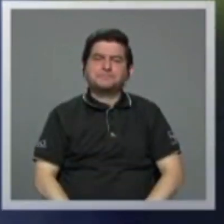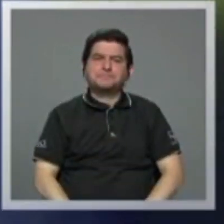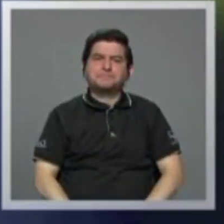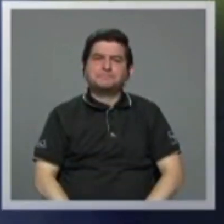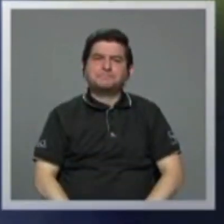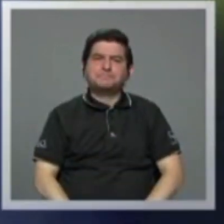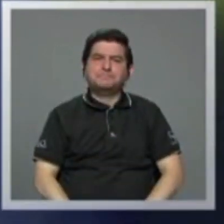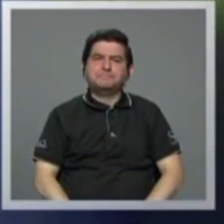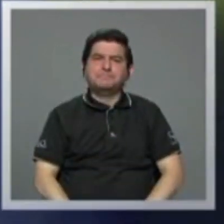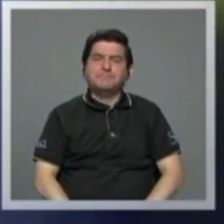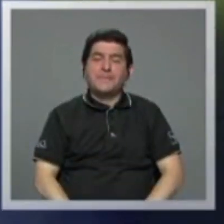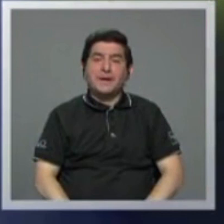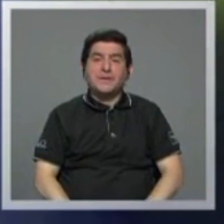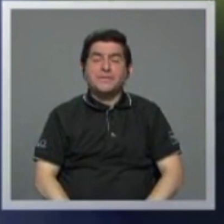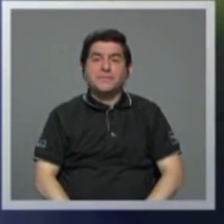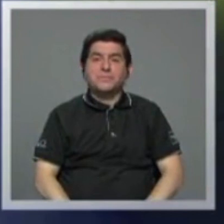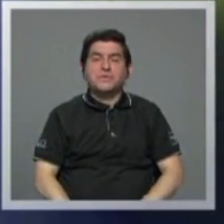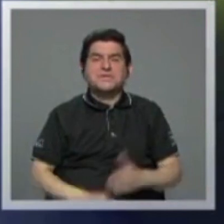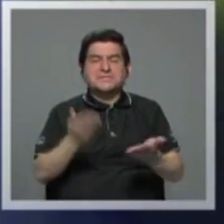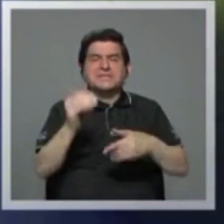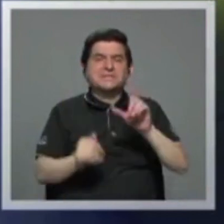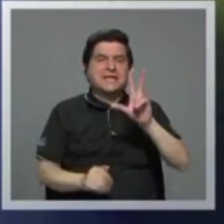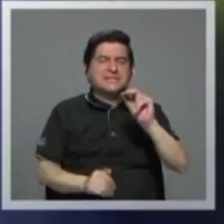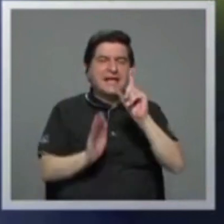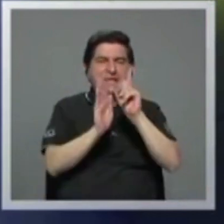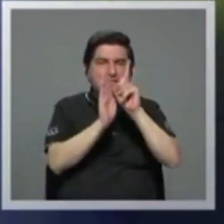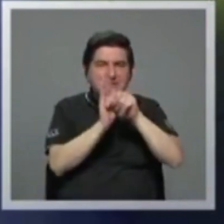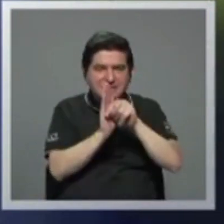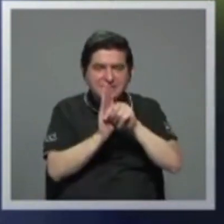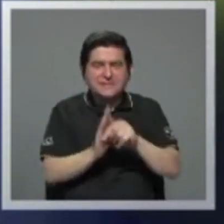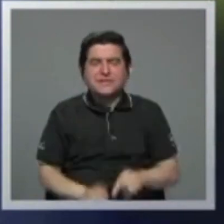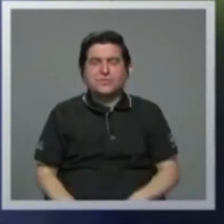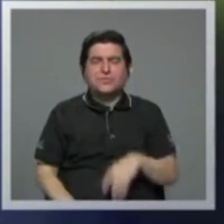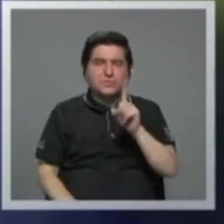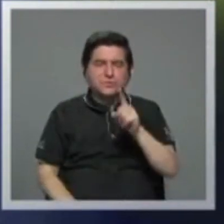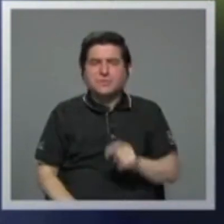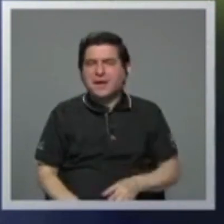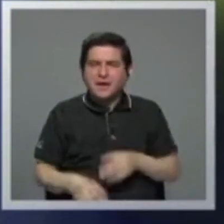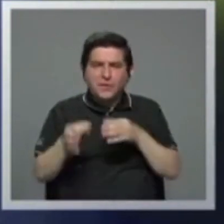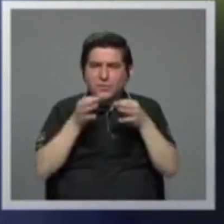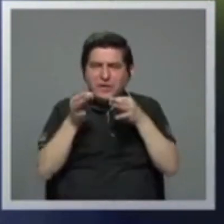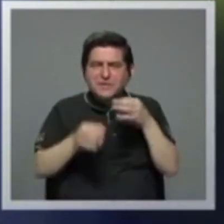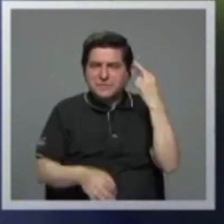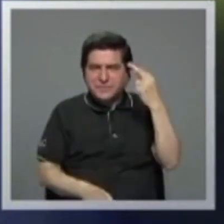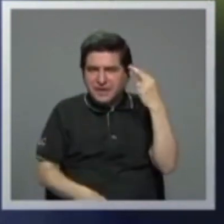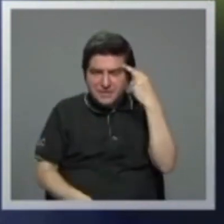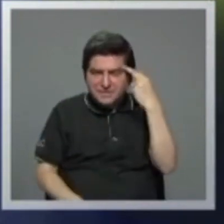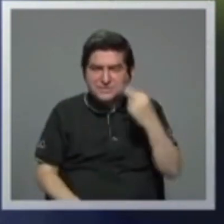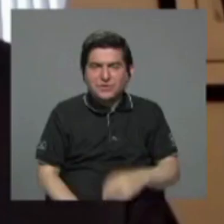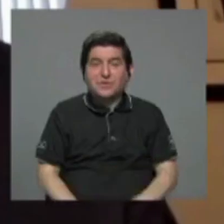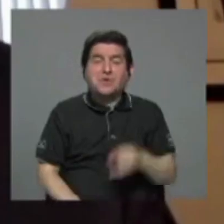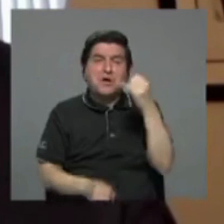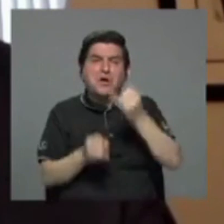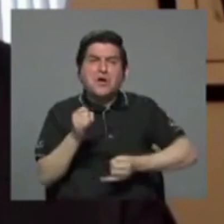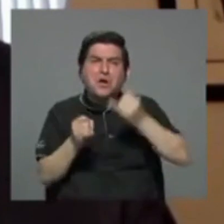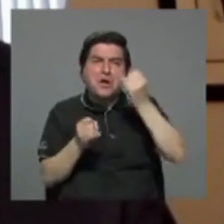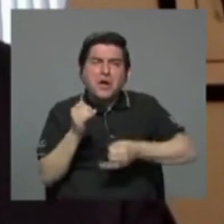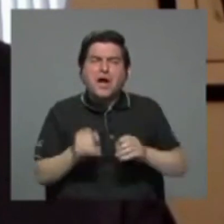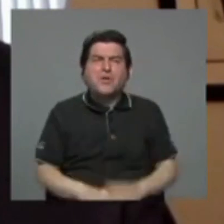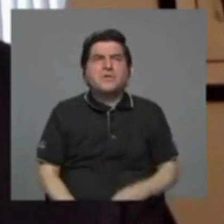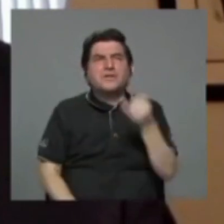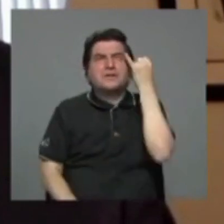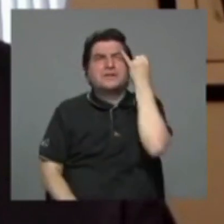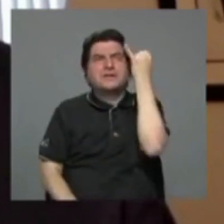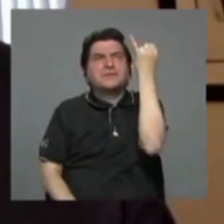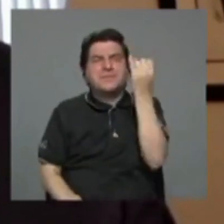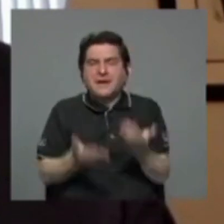Pues nos debe quedar como medio minuto para su última reflexión, don Eduardo. La última reflexión,